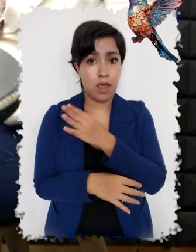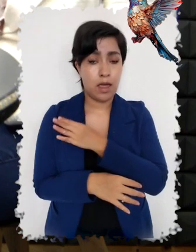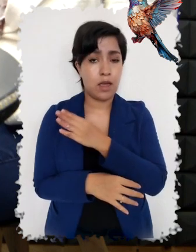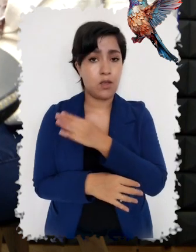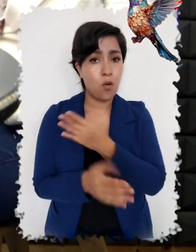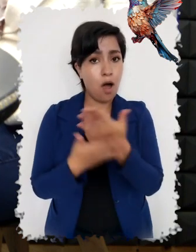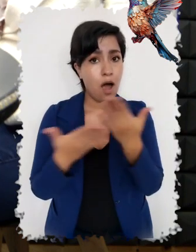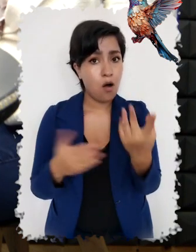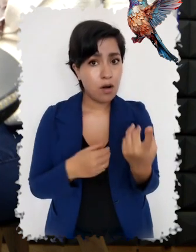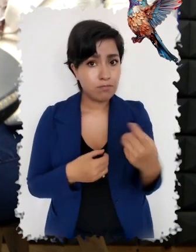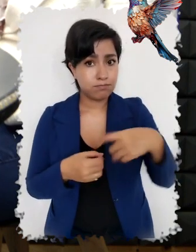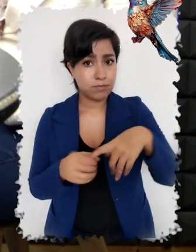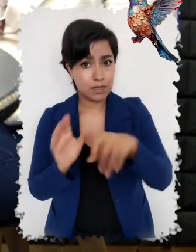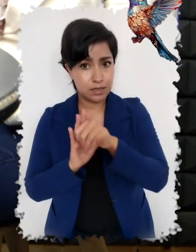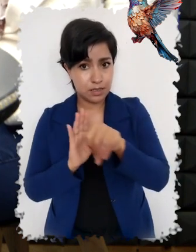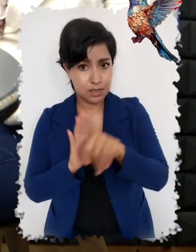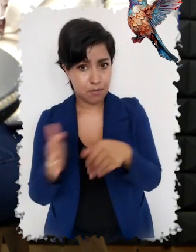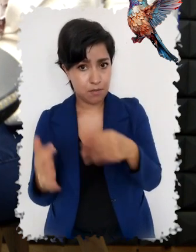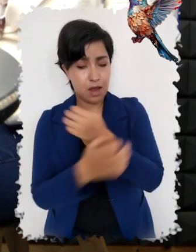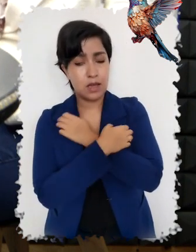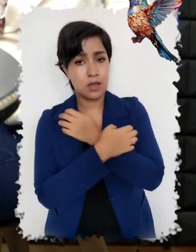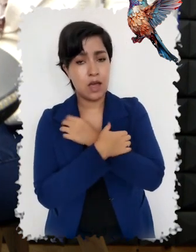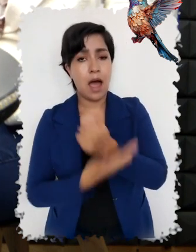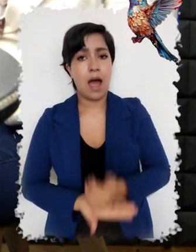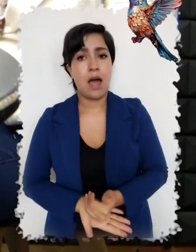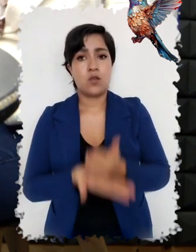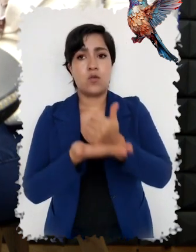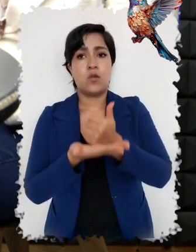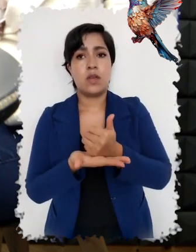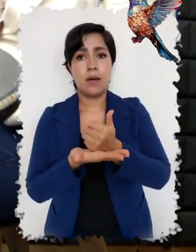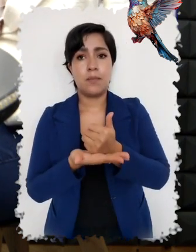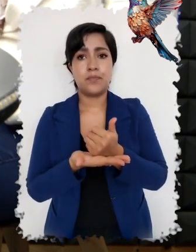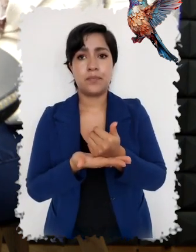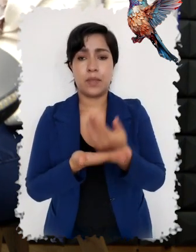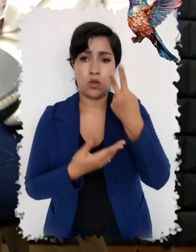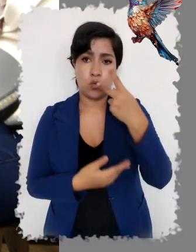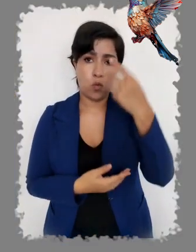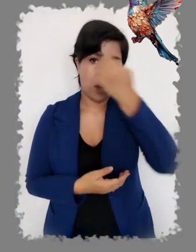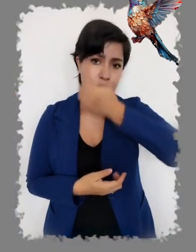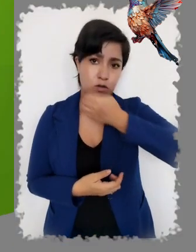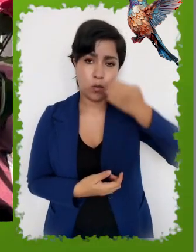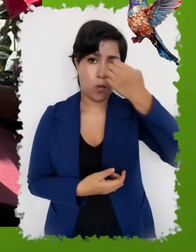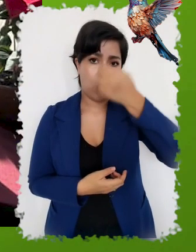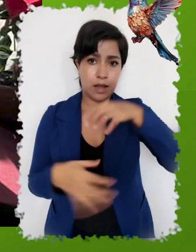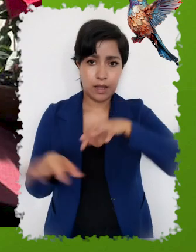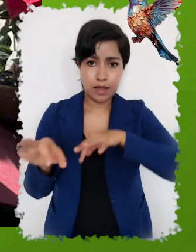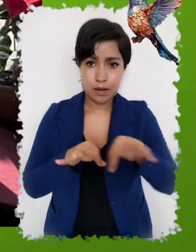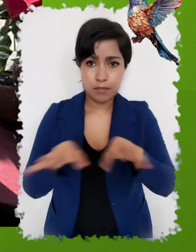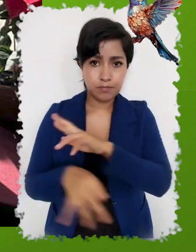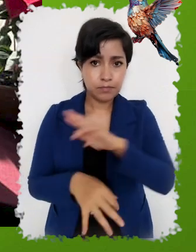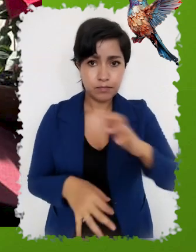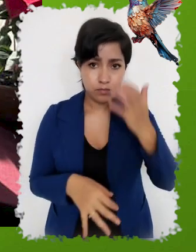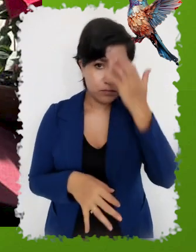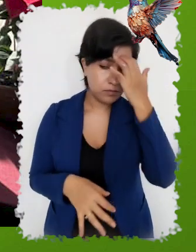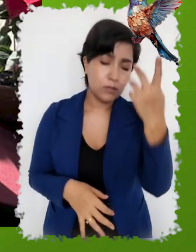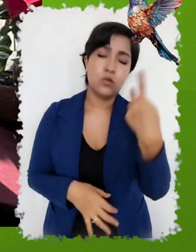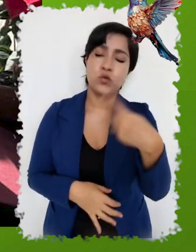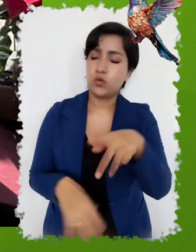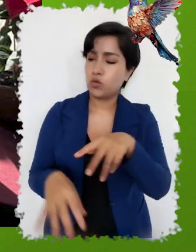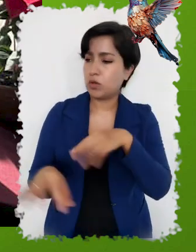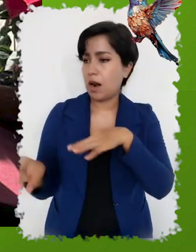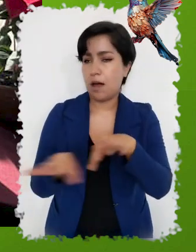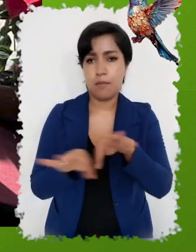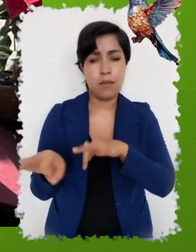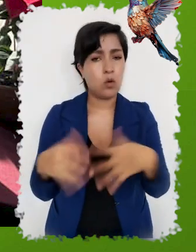parte de este de este sistema educativo que da un buen efecto no sobre todo la escuela donde tú estás que que se reconoce por el gran